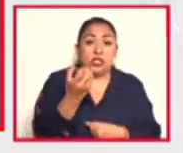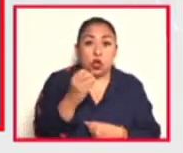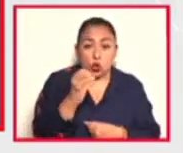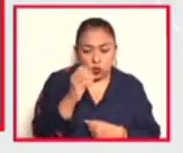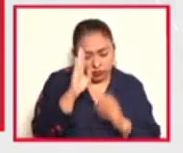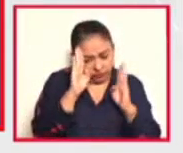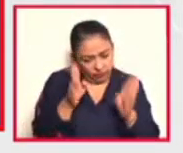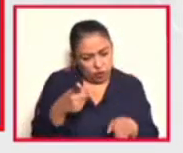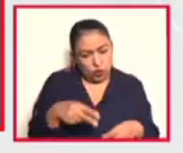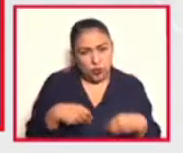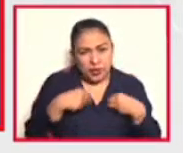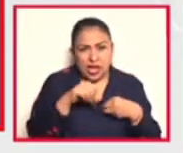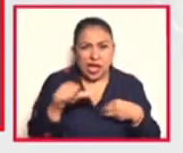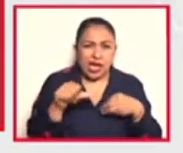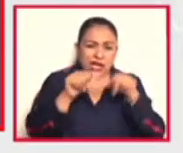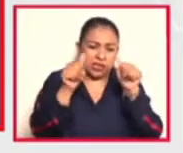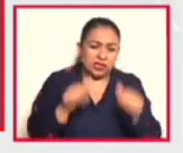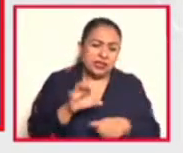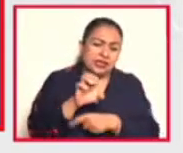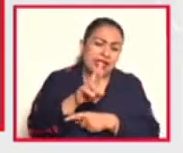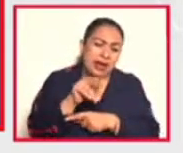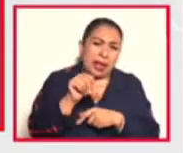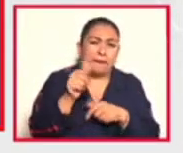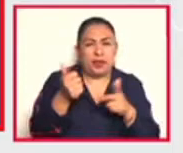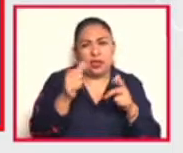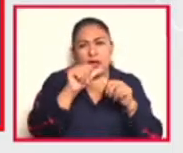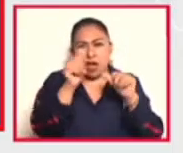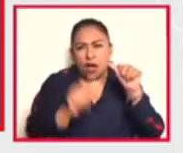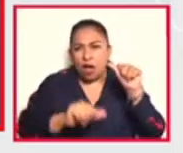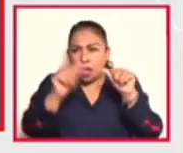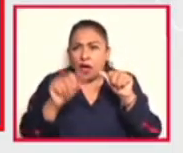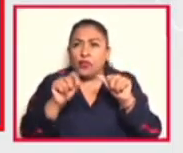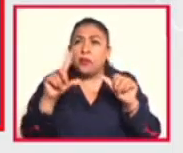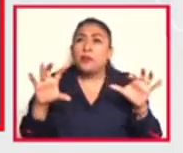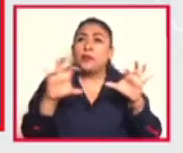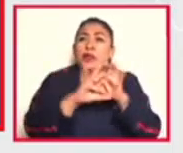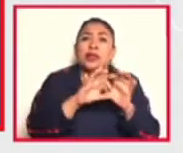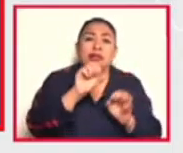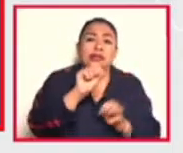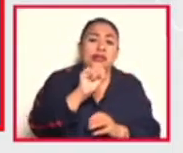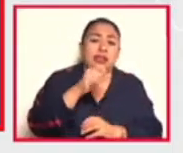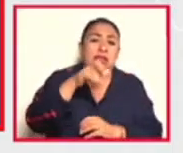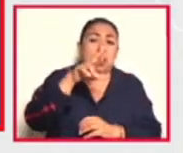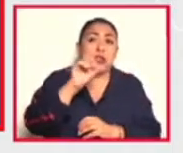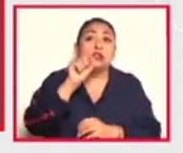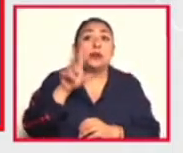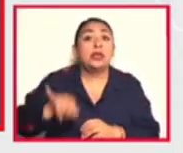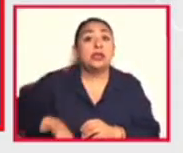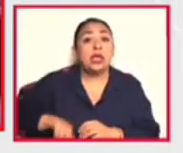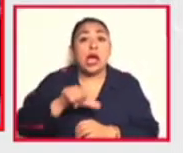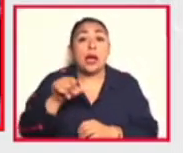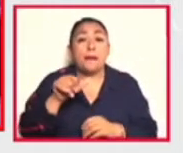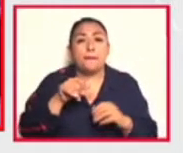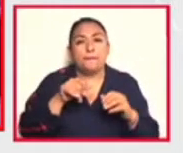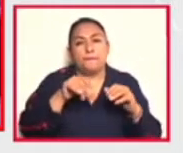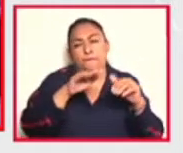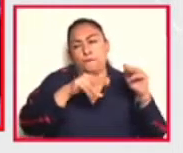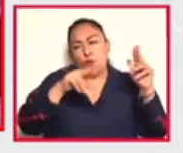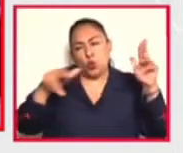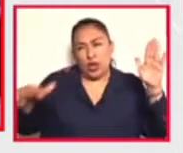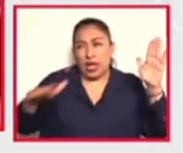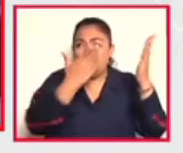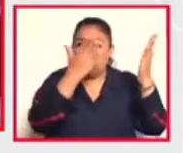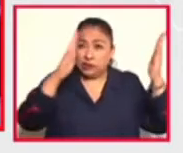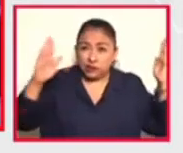la cerámica, a la escultura, y gracias a su cercanía con David Alfaro Siqueiros, también se interesó por los murales escultóricos. Realizó